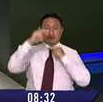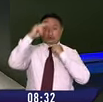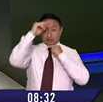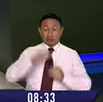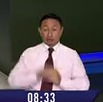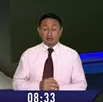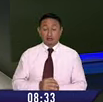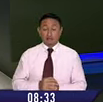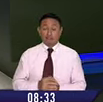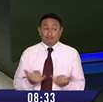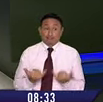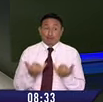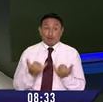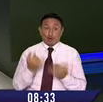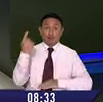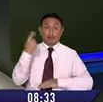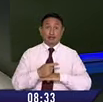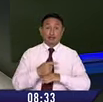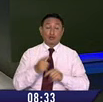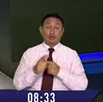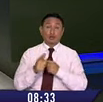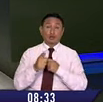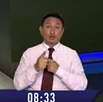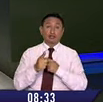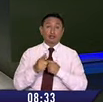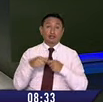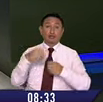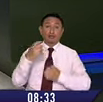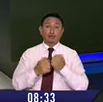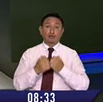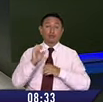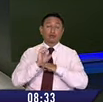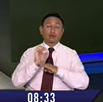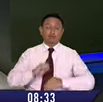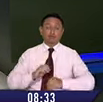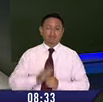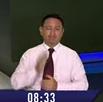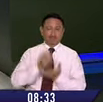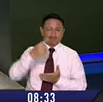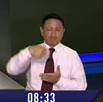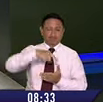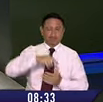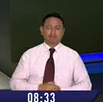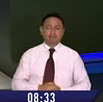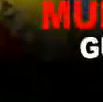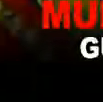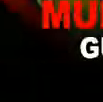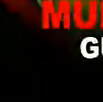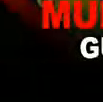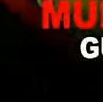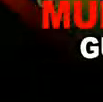en este día de urgencia en la crisis que vive nuestro país. Una pausa. Aquí estamos.